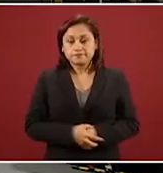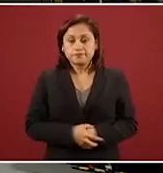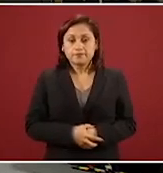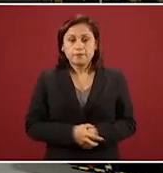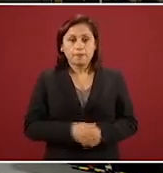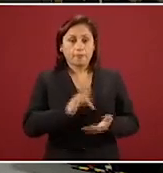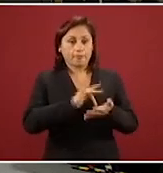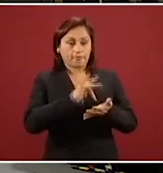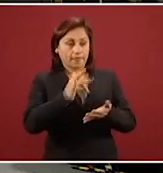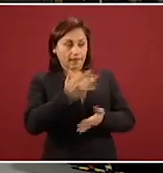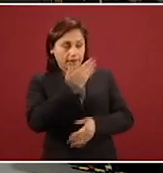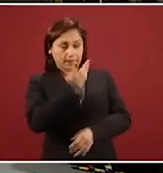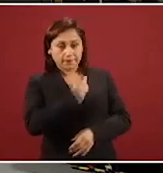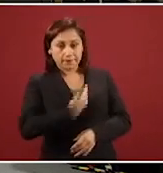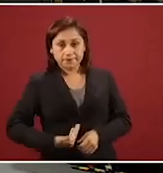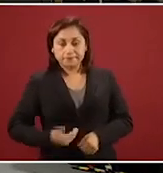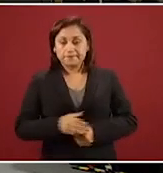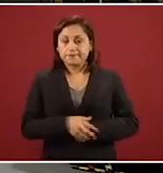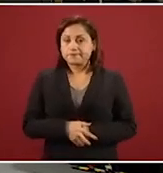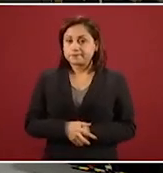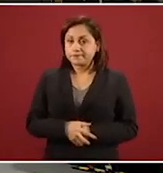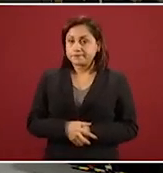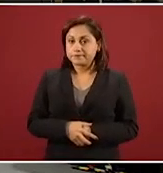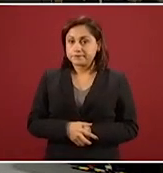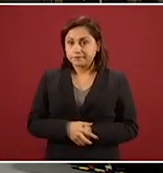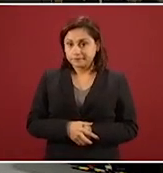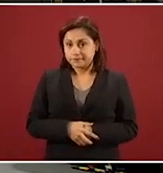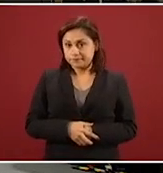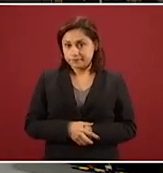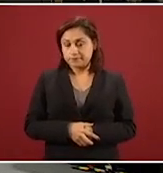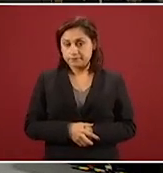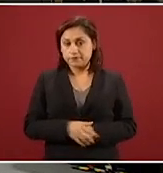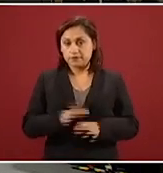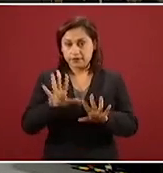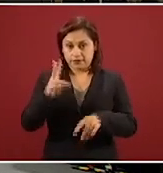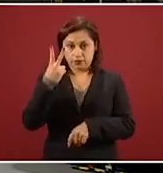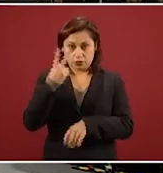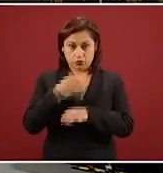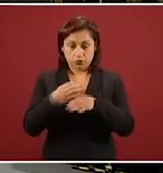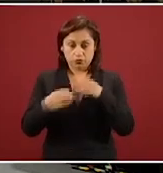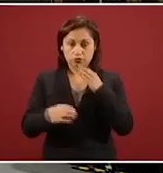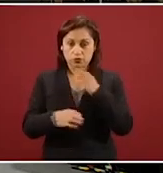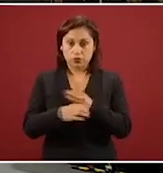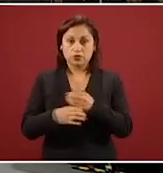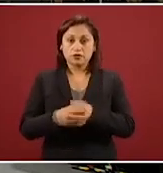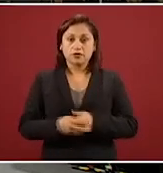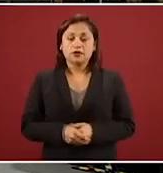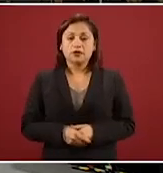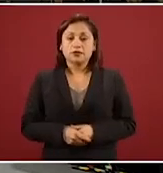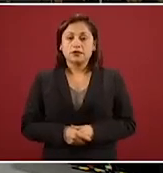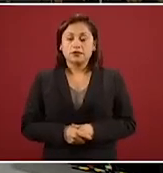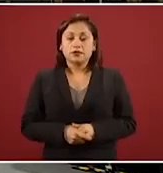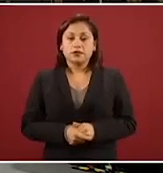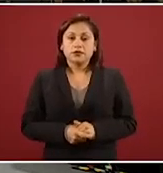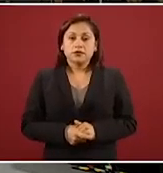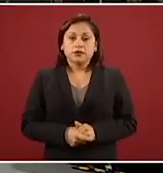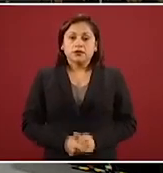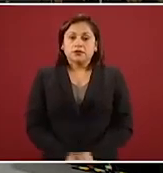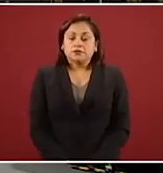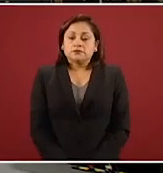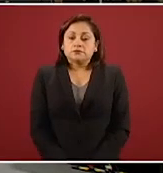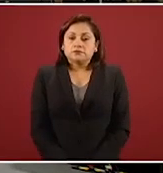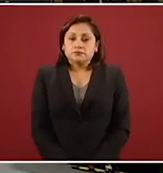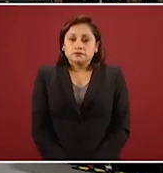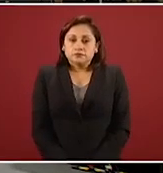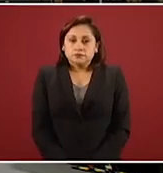Muchas gracias, señor presidente. Hay dos fenómenos. Por un lado, el tema, como ya se ha